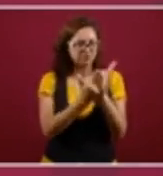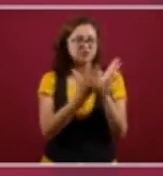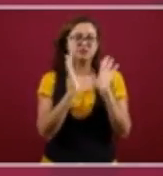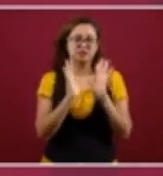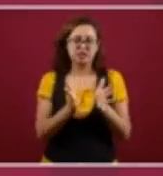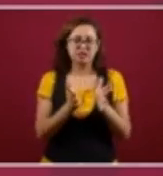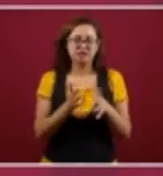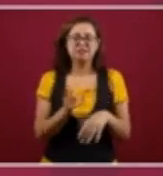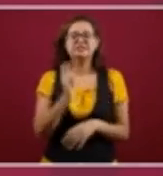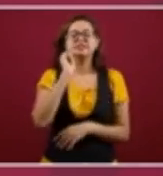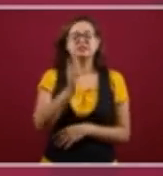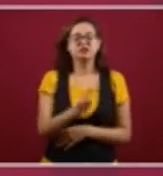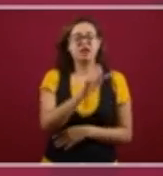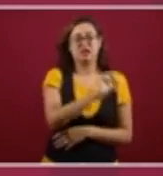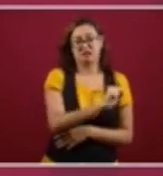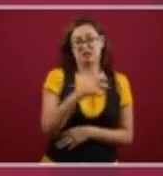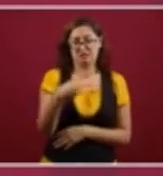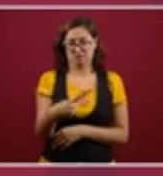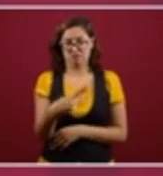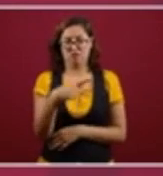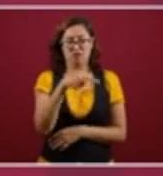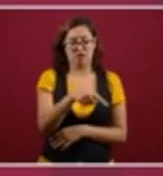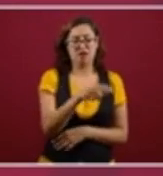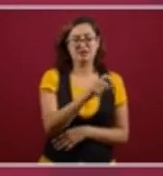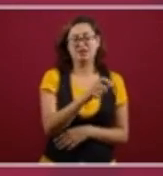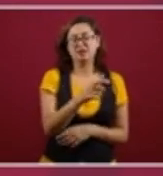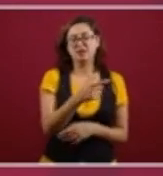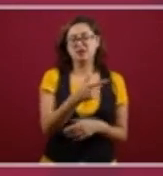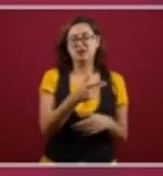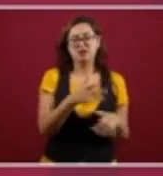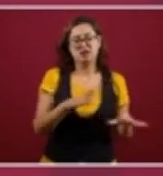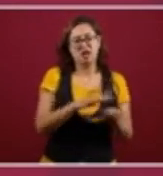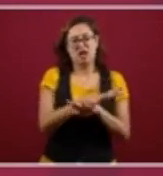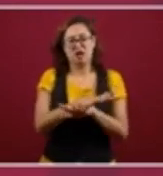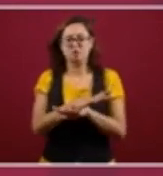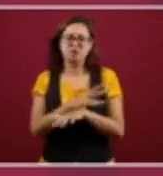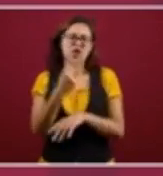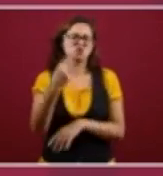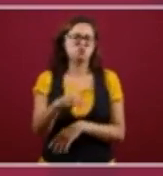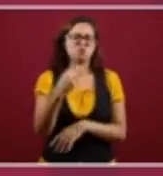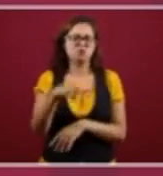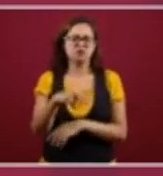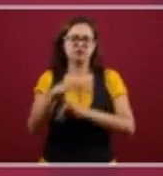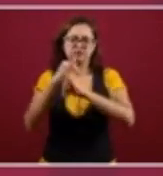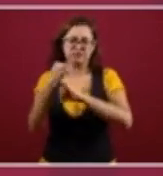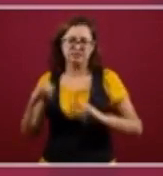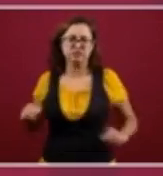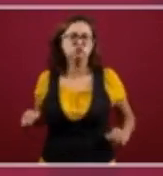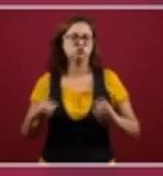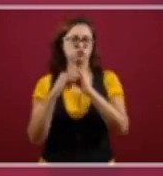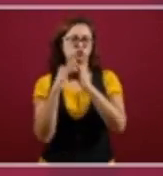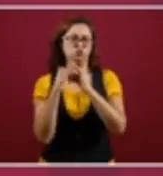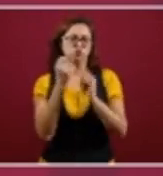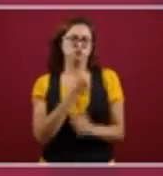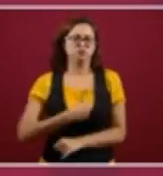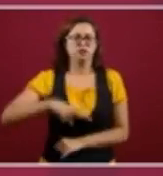Lo que era el Seguro Popular pasa a ser el Instituto de la Salud para el